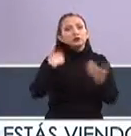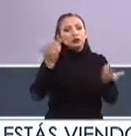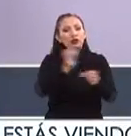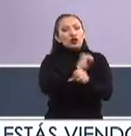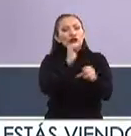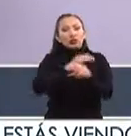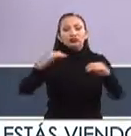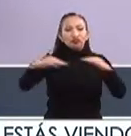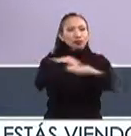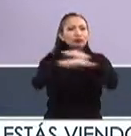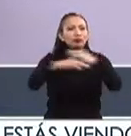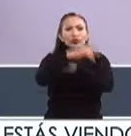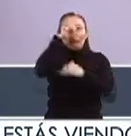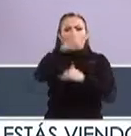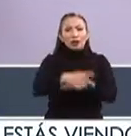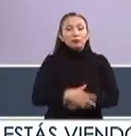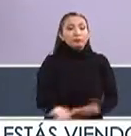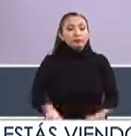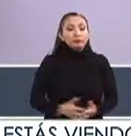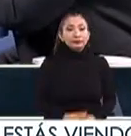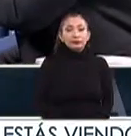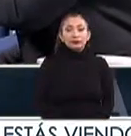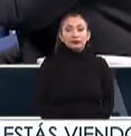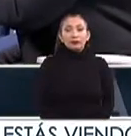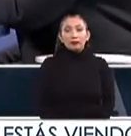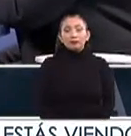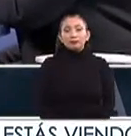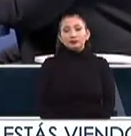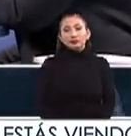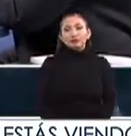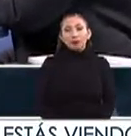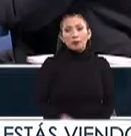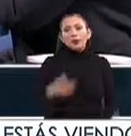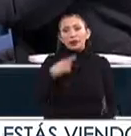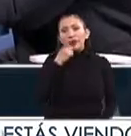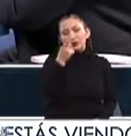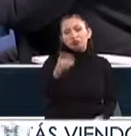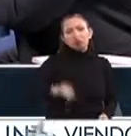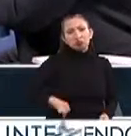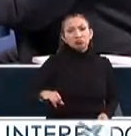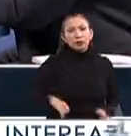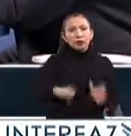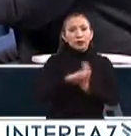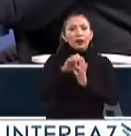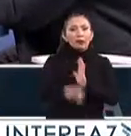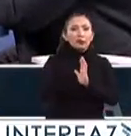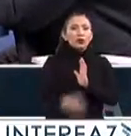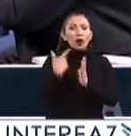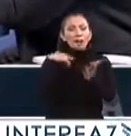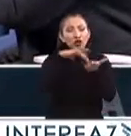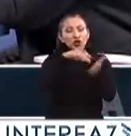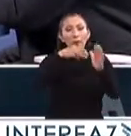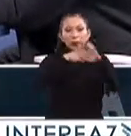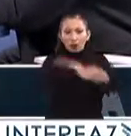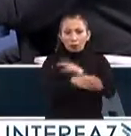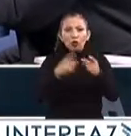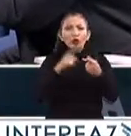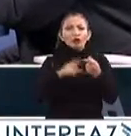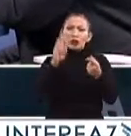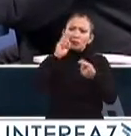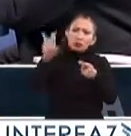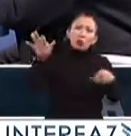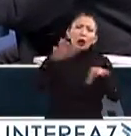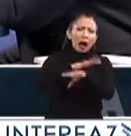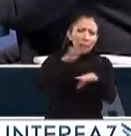movilidad en la Ciudad de México? Una sería... Digo, porque has nombrado cosas interesantes, como por ejemplo este apoyo al Metrobús, se ha visto